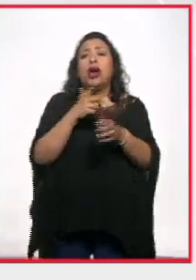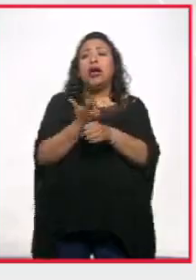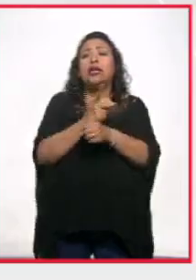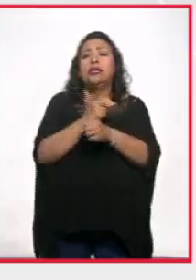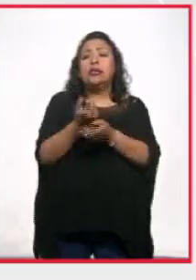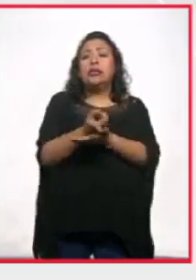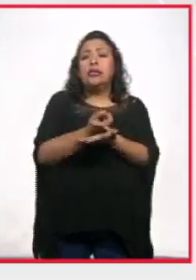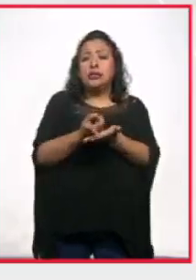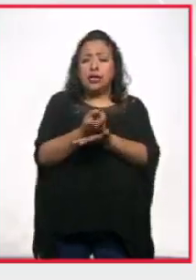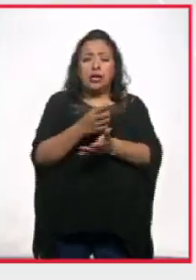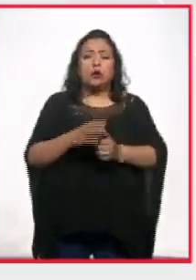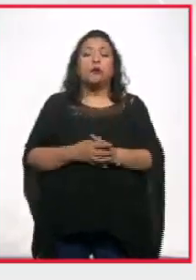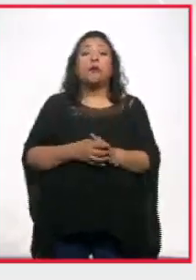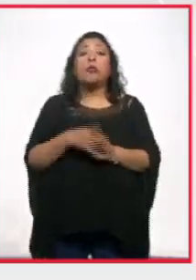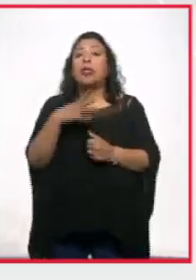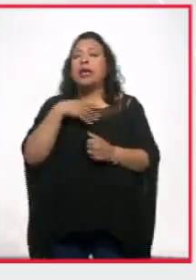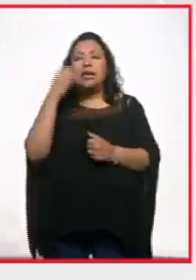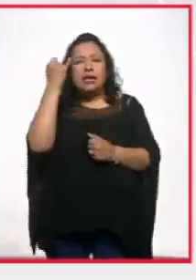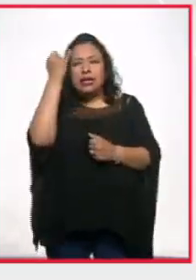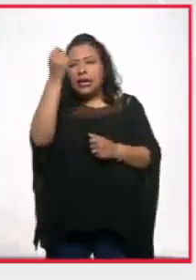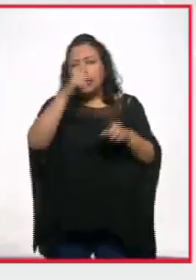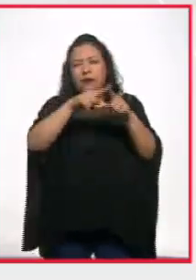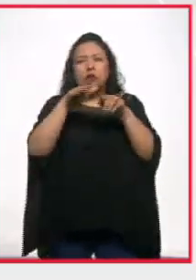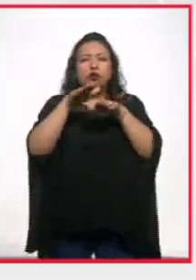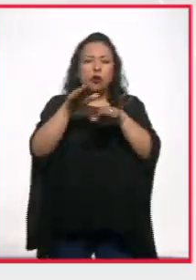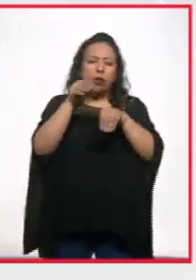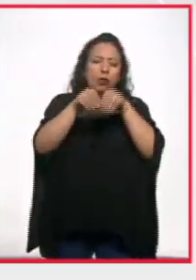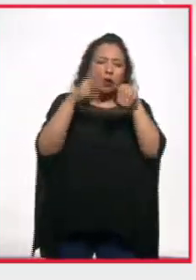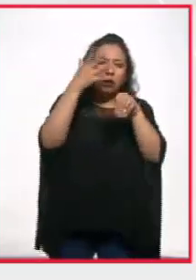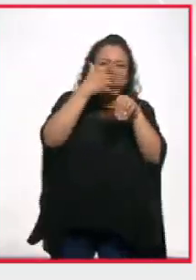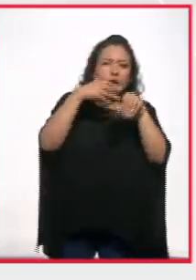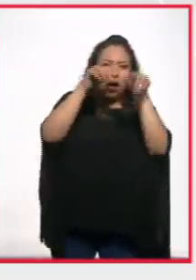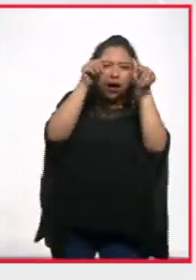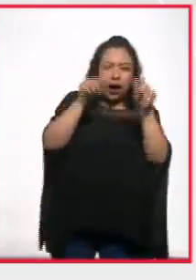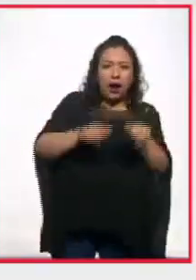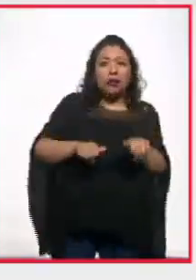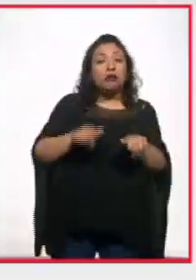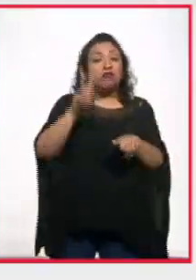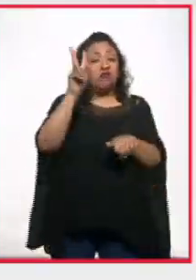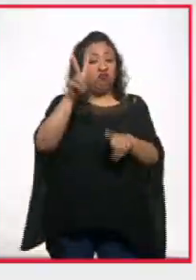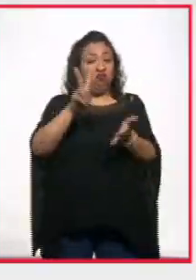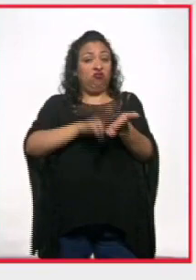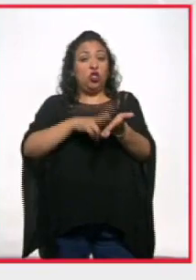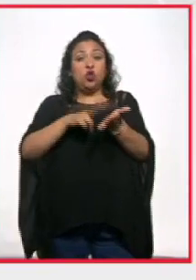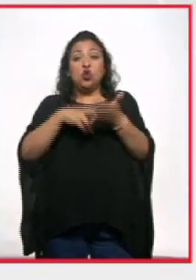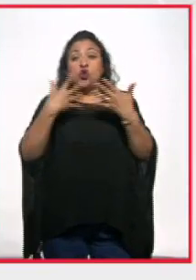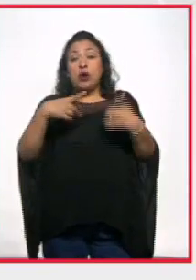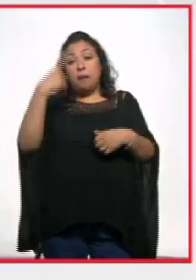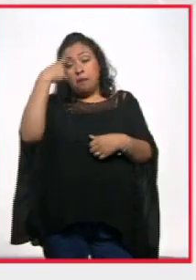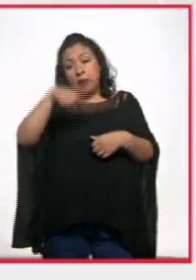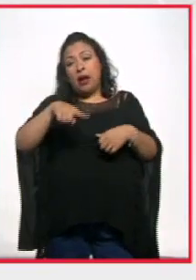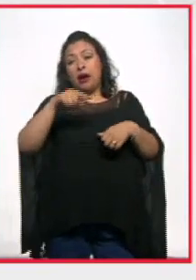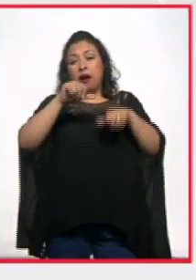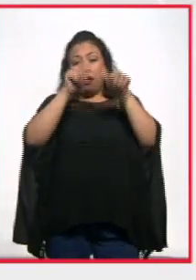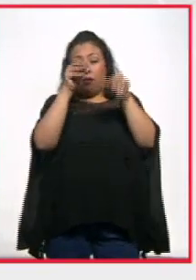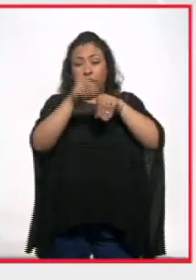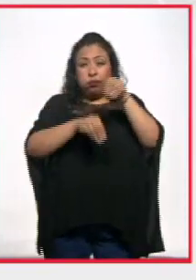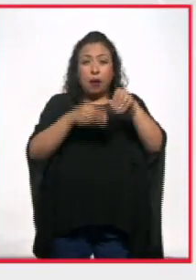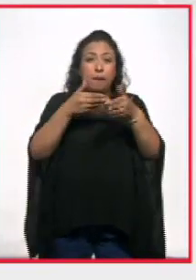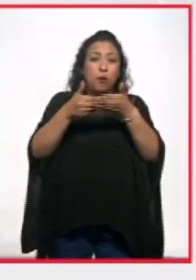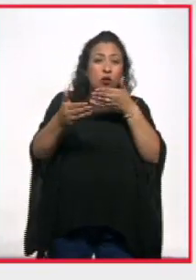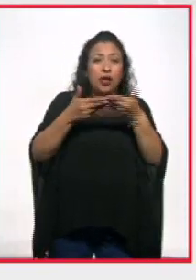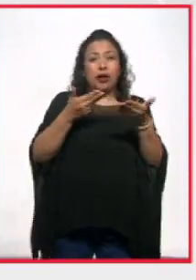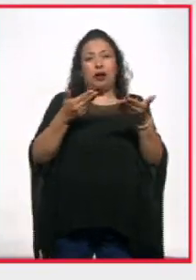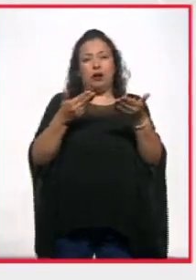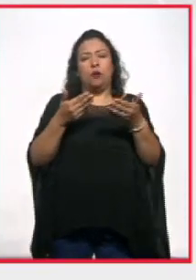diseño. Sus ideas en cuanto a la estética del arte resultan de gran valor para los estéticos del arte moderno y